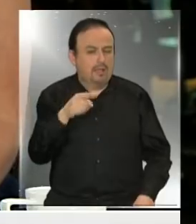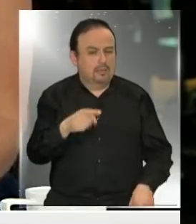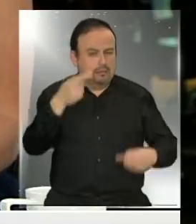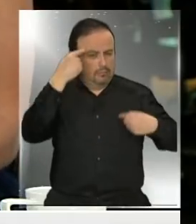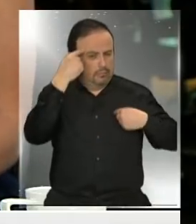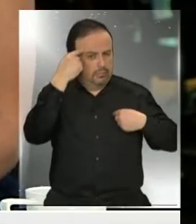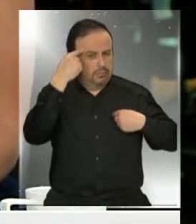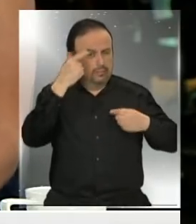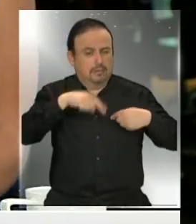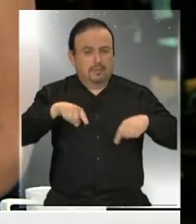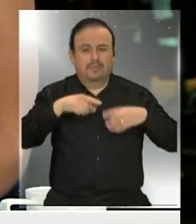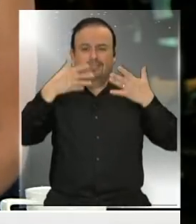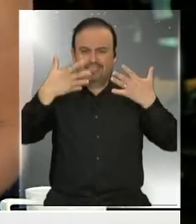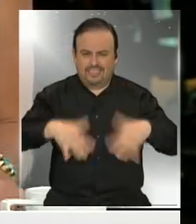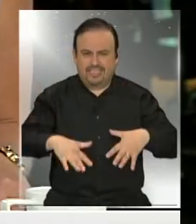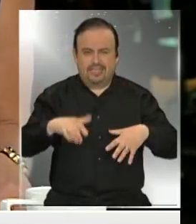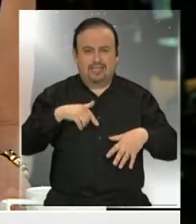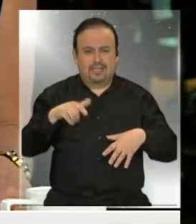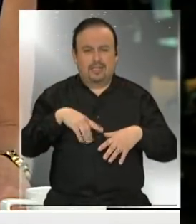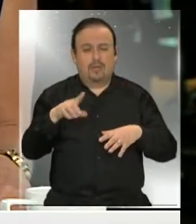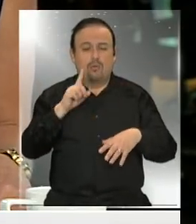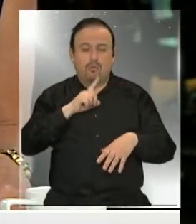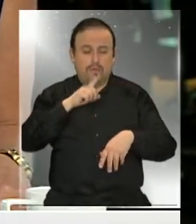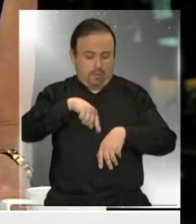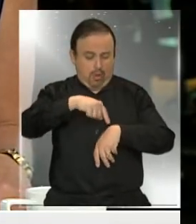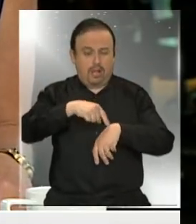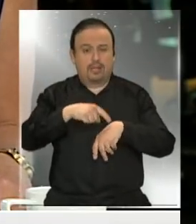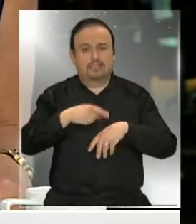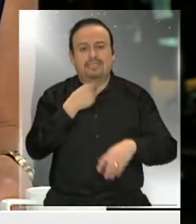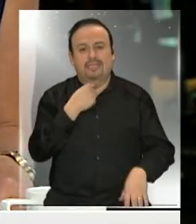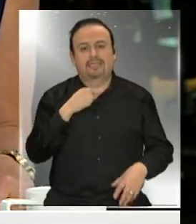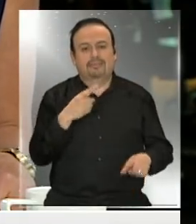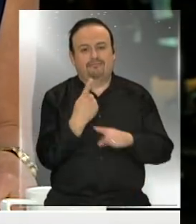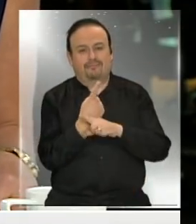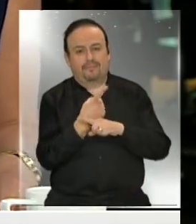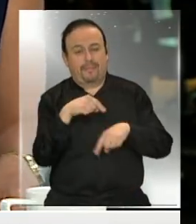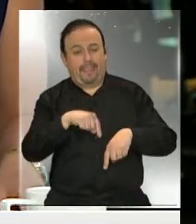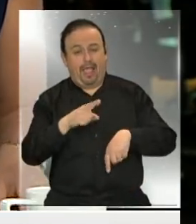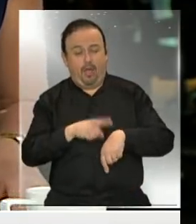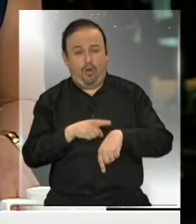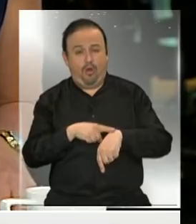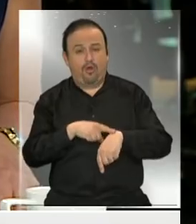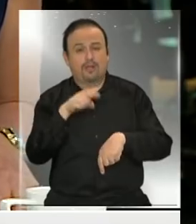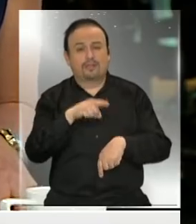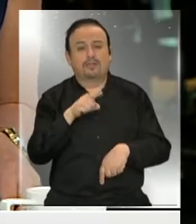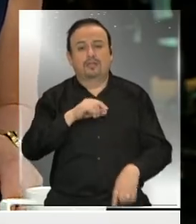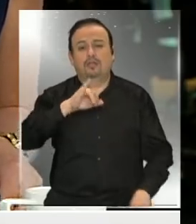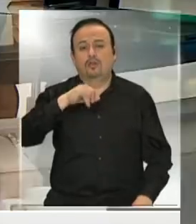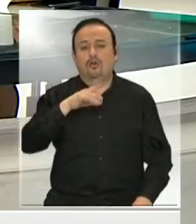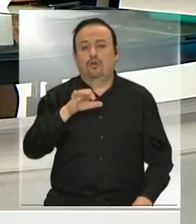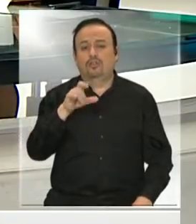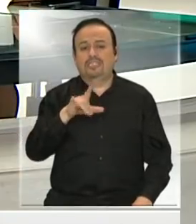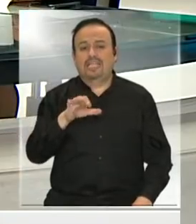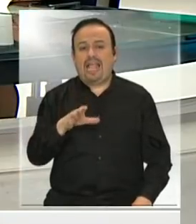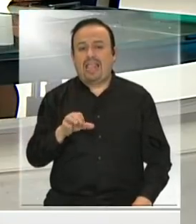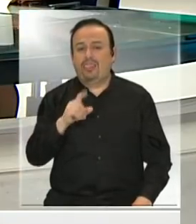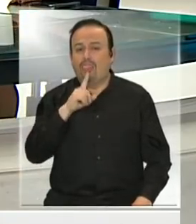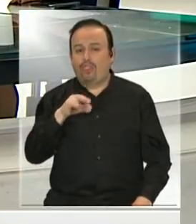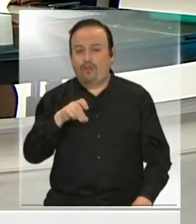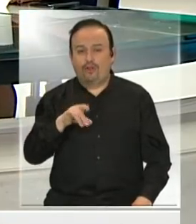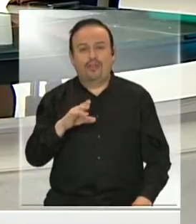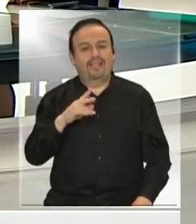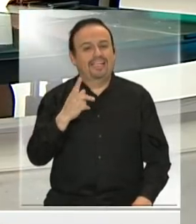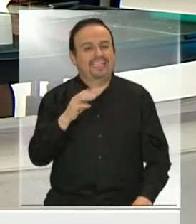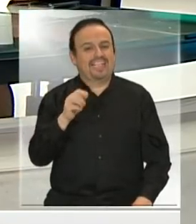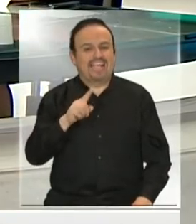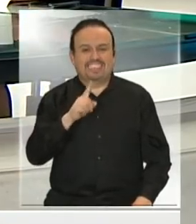reflexiones si lo hemos hecho durante todas las últimas horas y queremos conversar también a esta hora con él josé antonio kast que se encuentra ya nuestro estudio